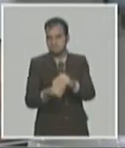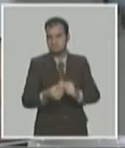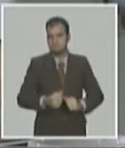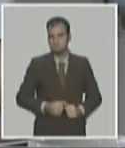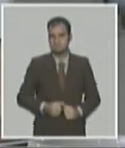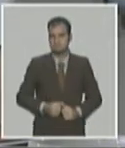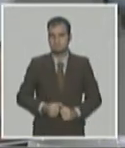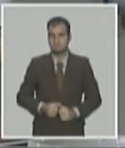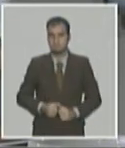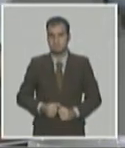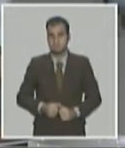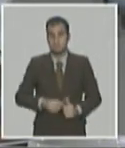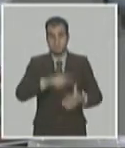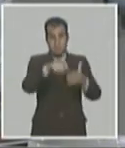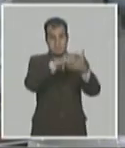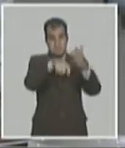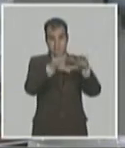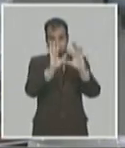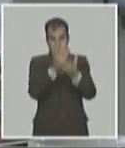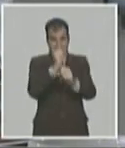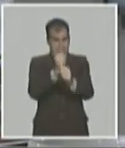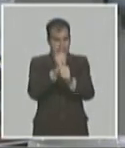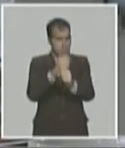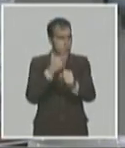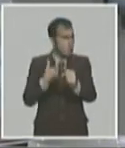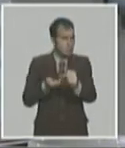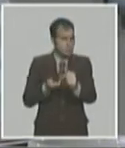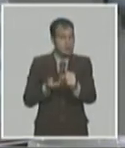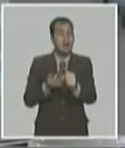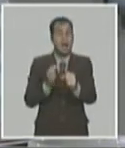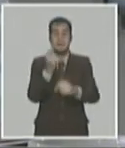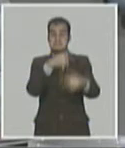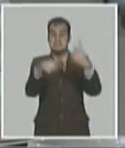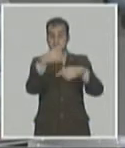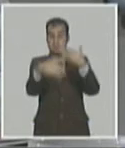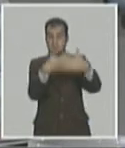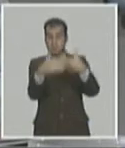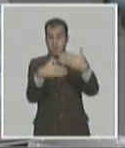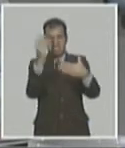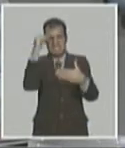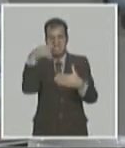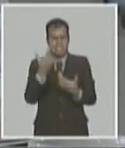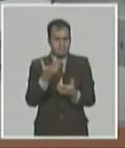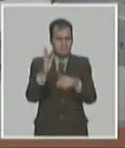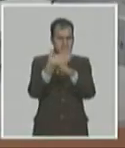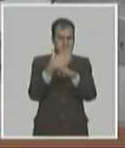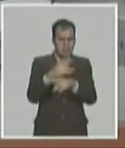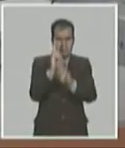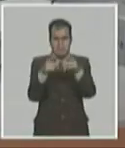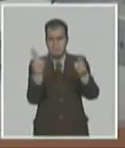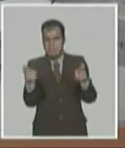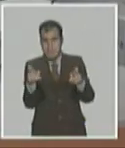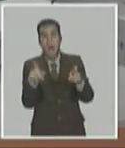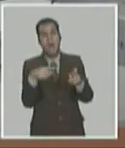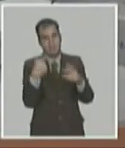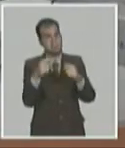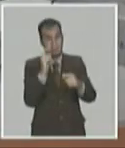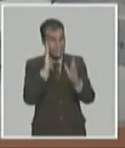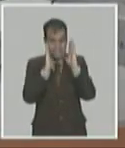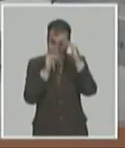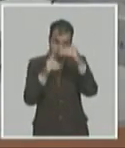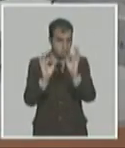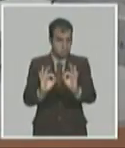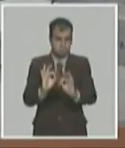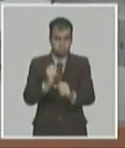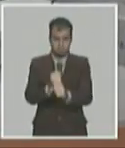base de poder darle salida a las principales cuestiones que abordan las ideas, conceptos y directrices. Yo te puedo